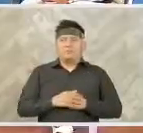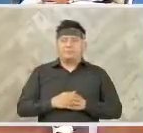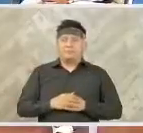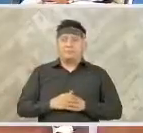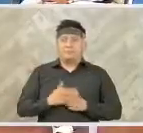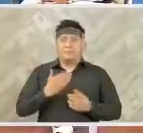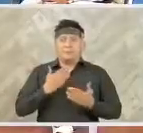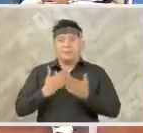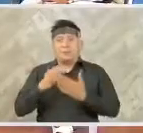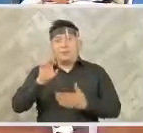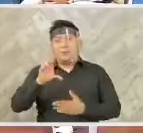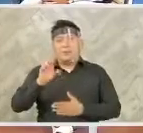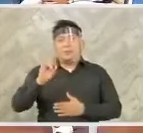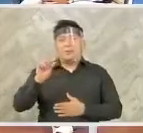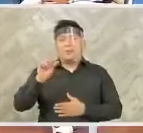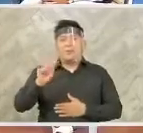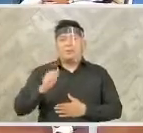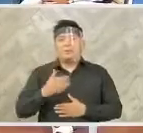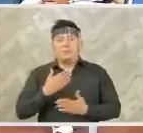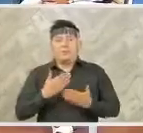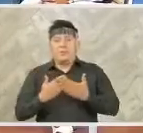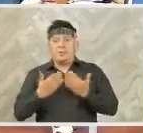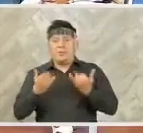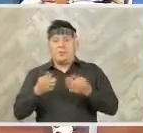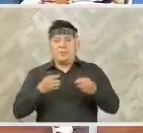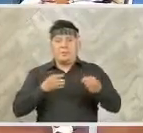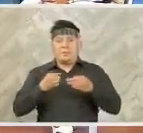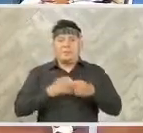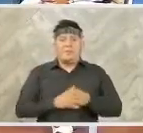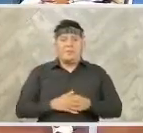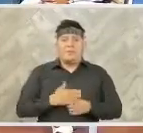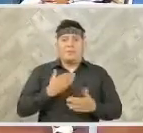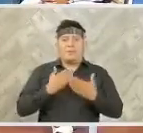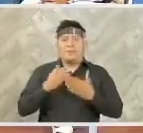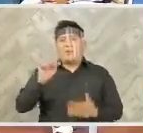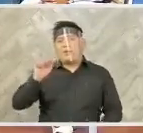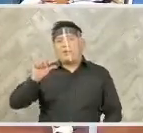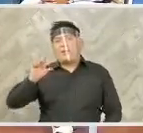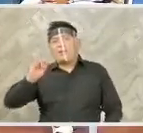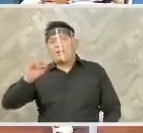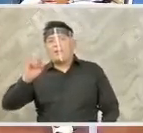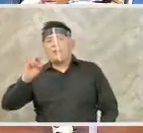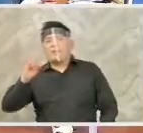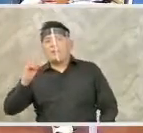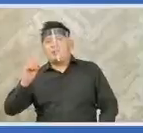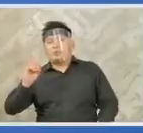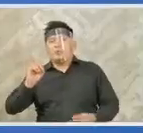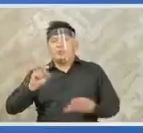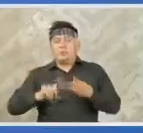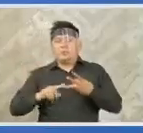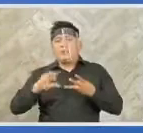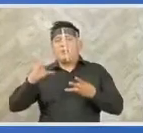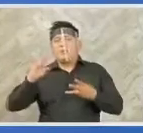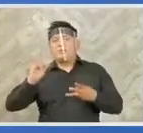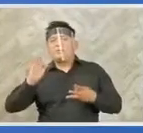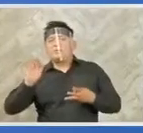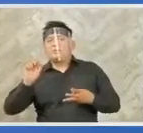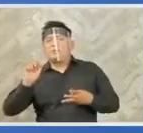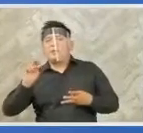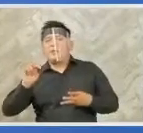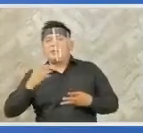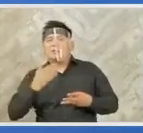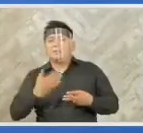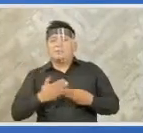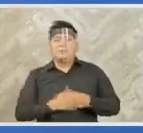Muchísimas gracias, Elisa, por esta intervención. Gracias también, Alejandro y Cristian. Vamos ahora con Jamie para escuchar